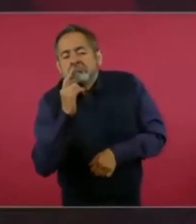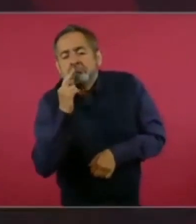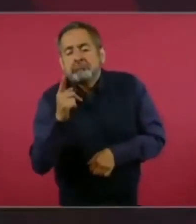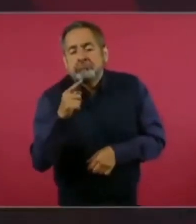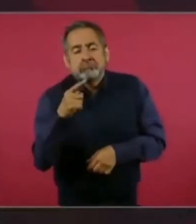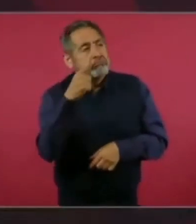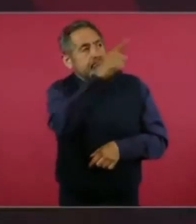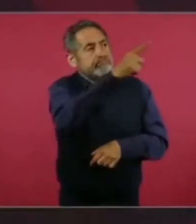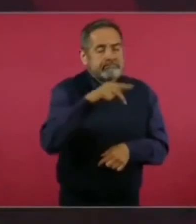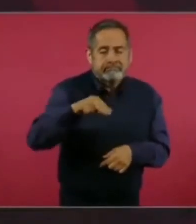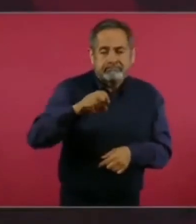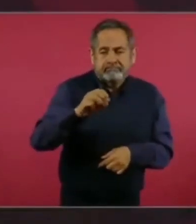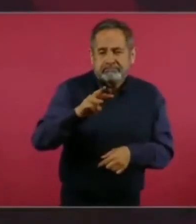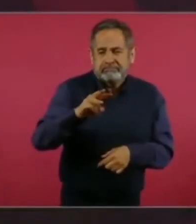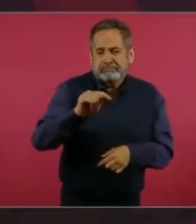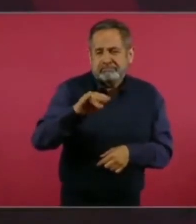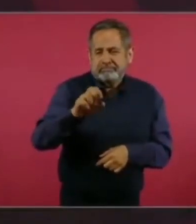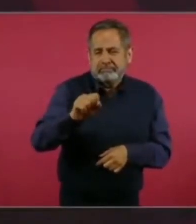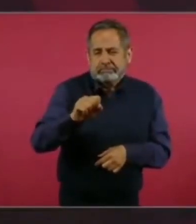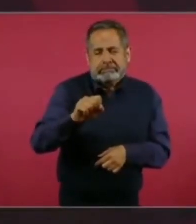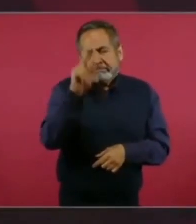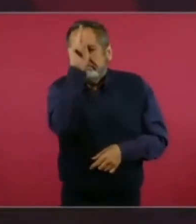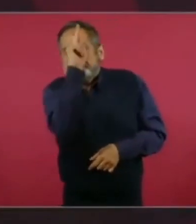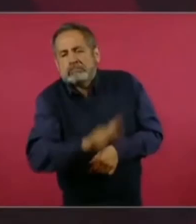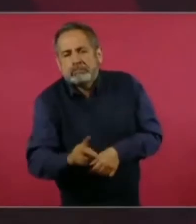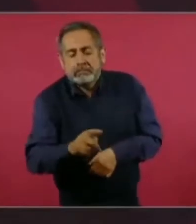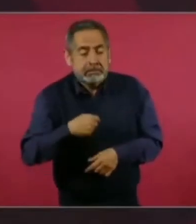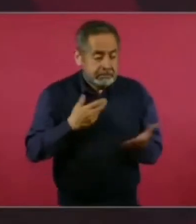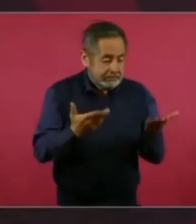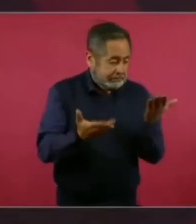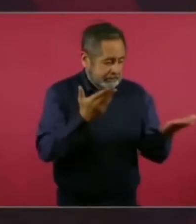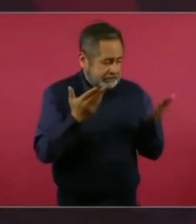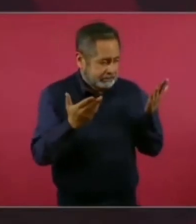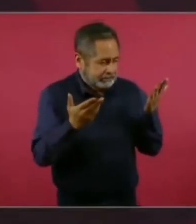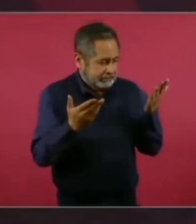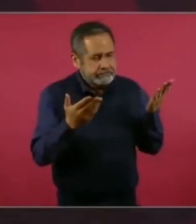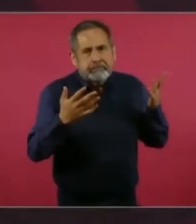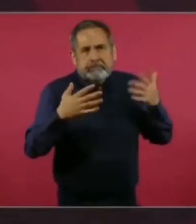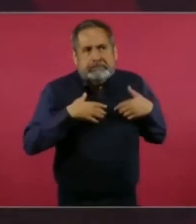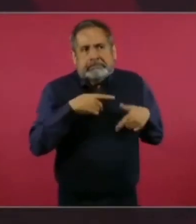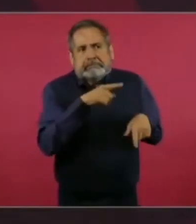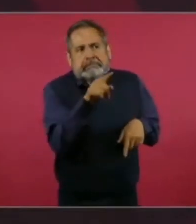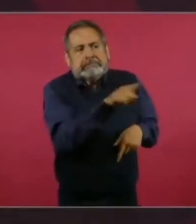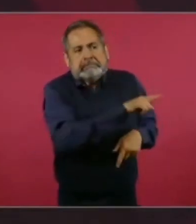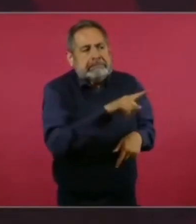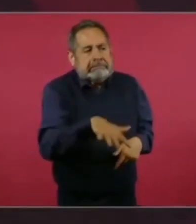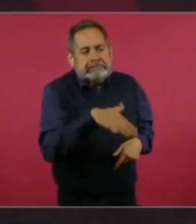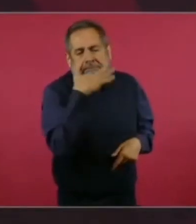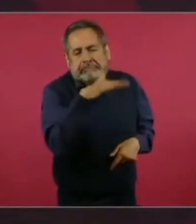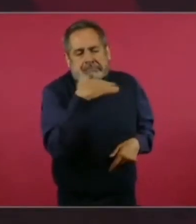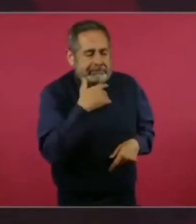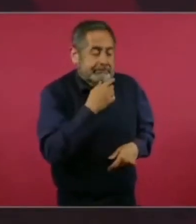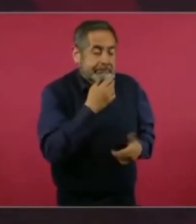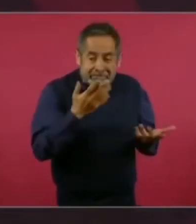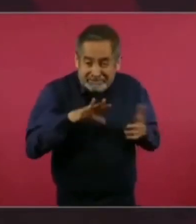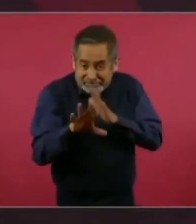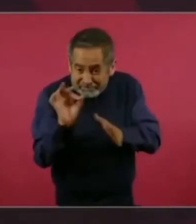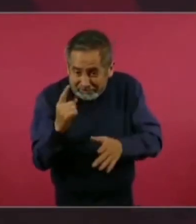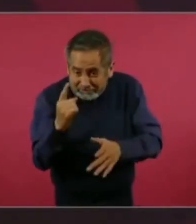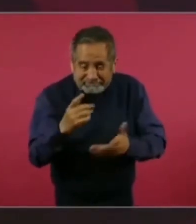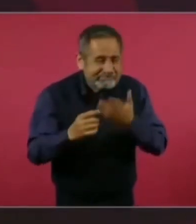Times me quedo con El Universal si tengo que